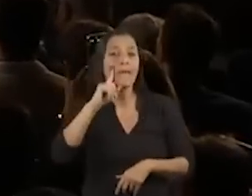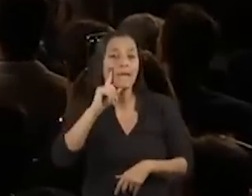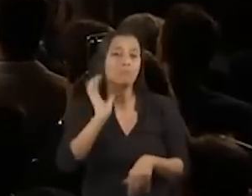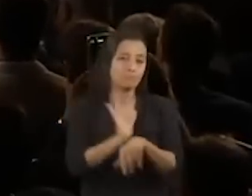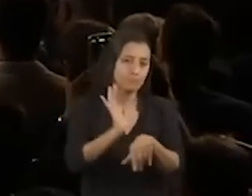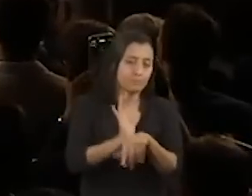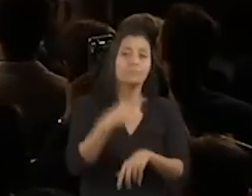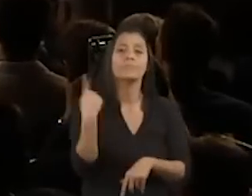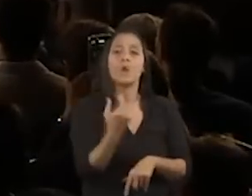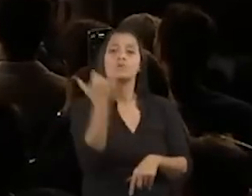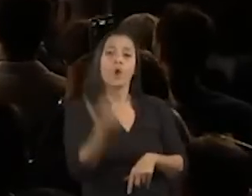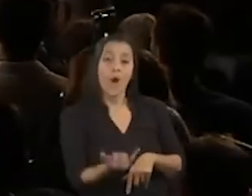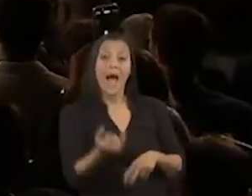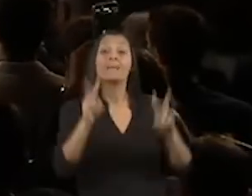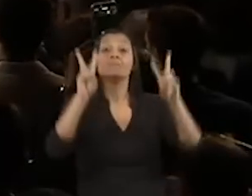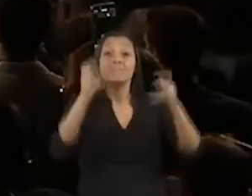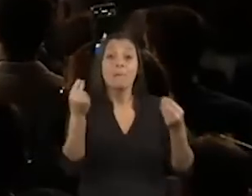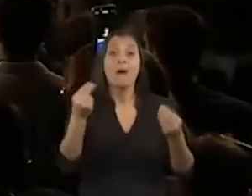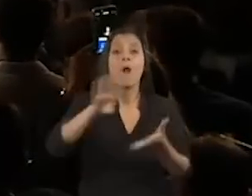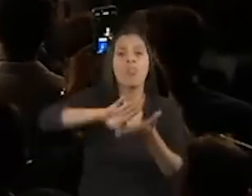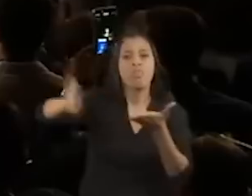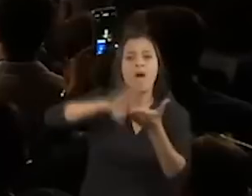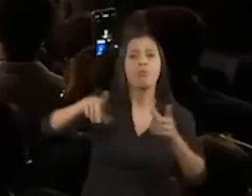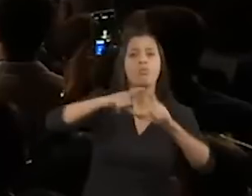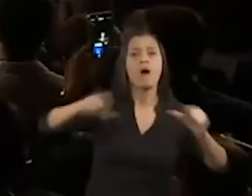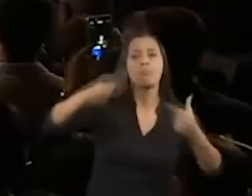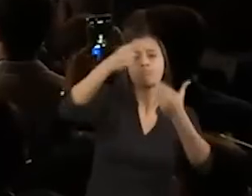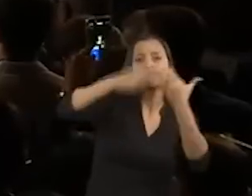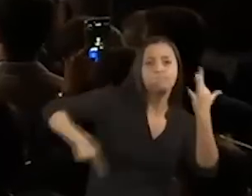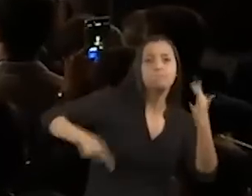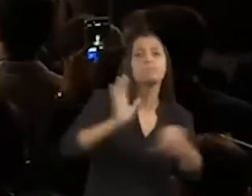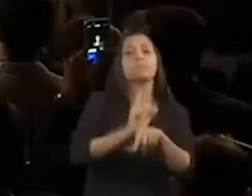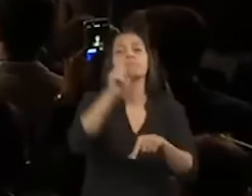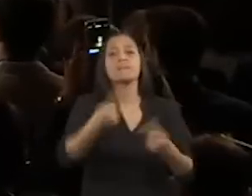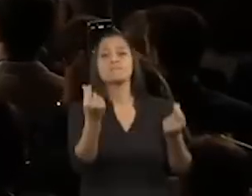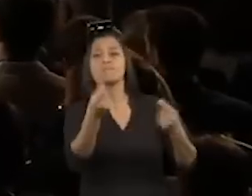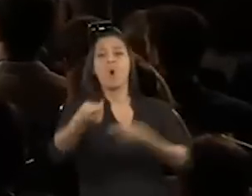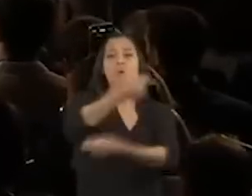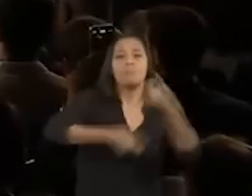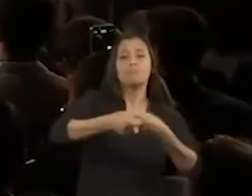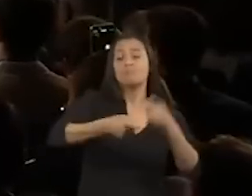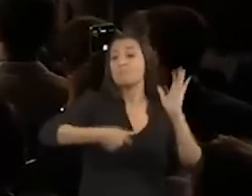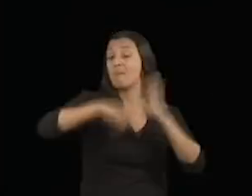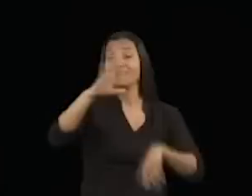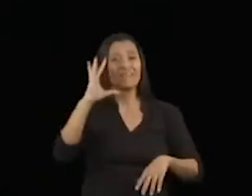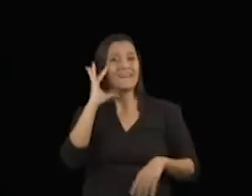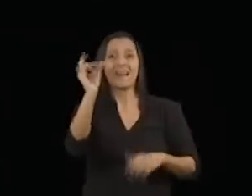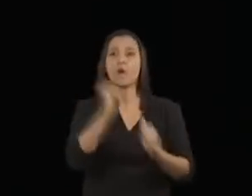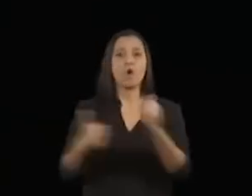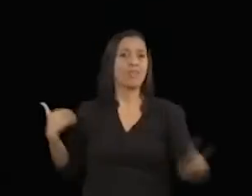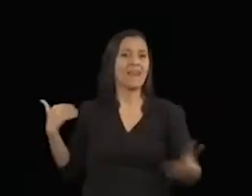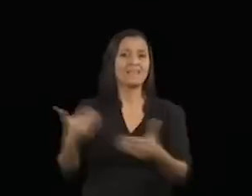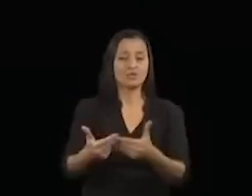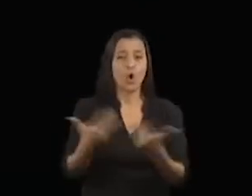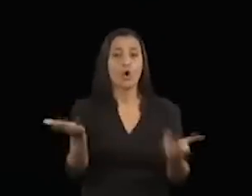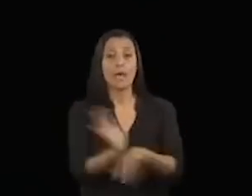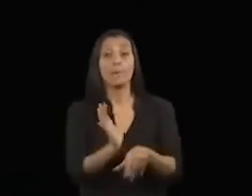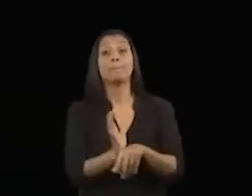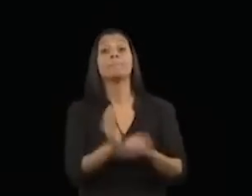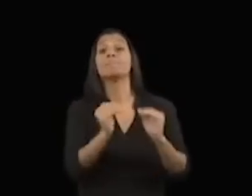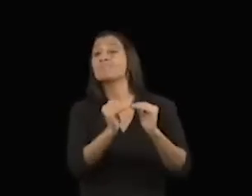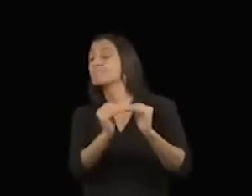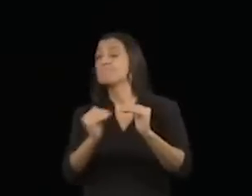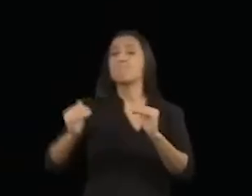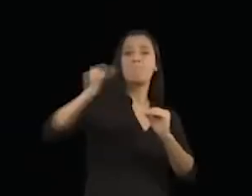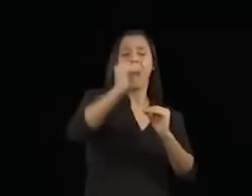teníamos la relación pasivos remunerados en términos de base monetaria más alto de la historia. Estábamos aún por encima